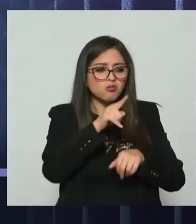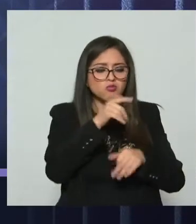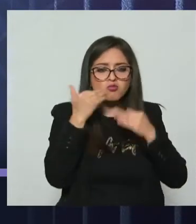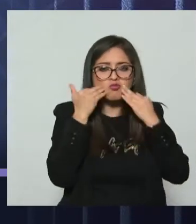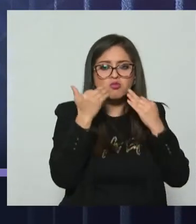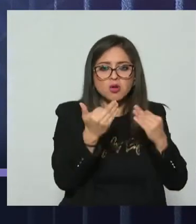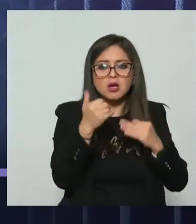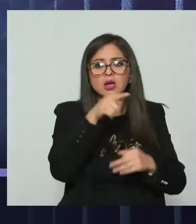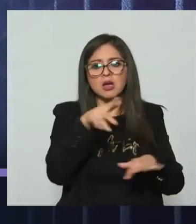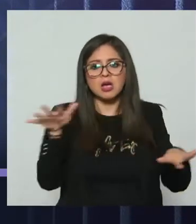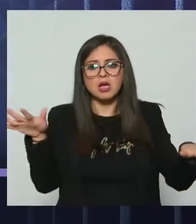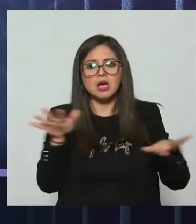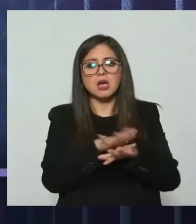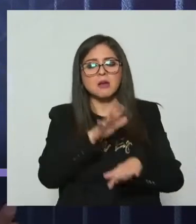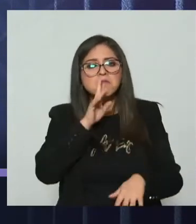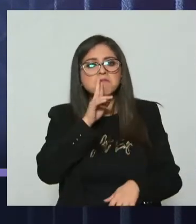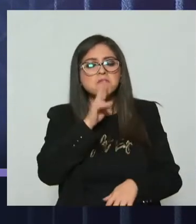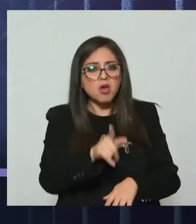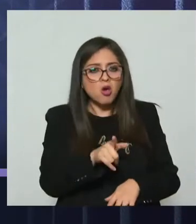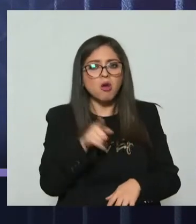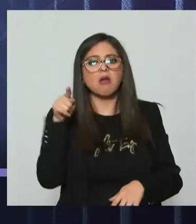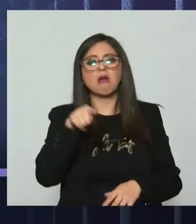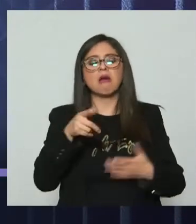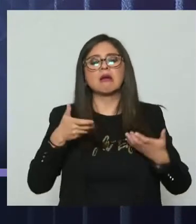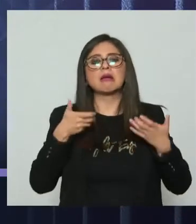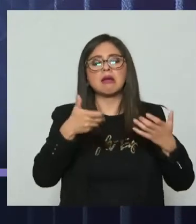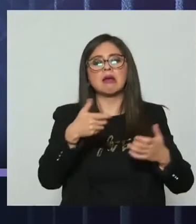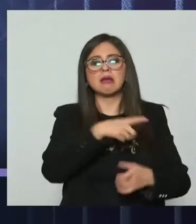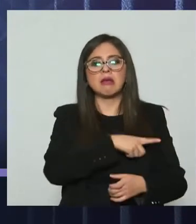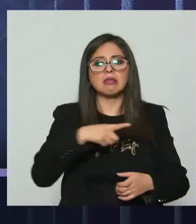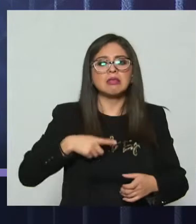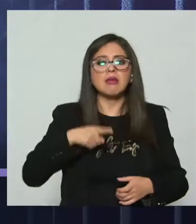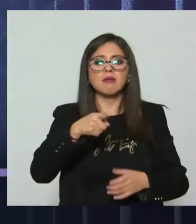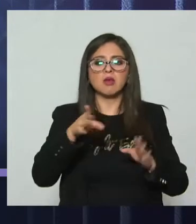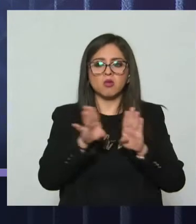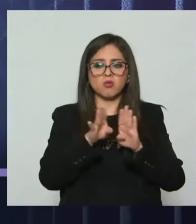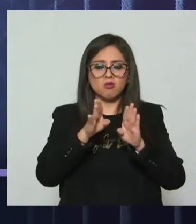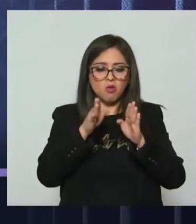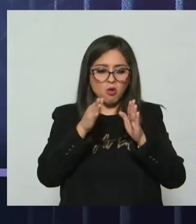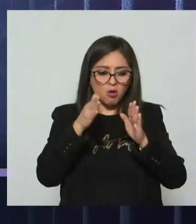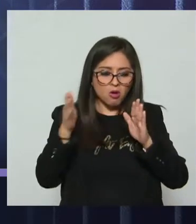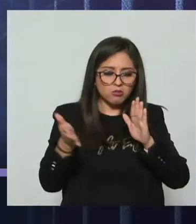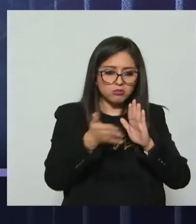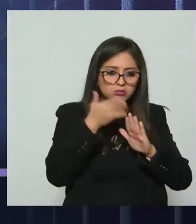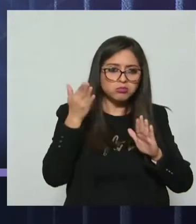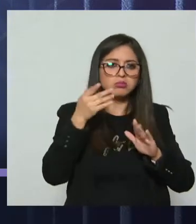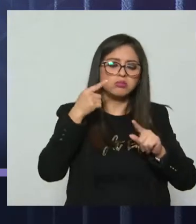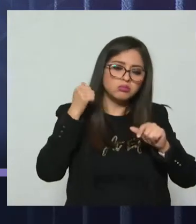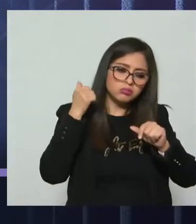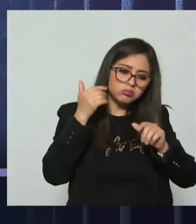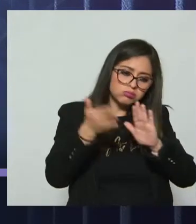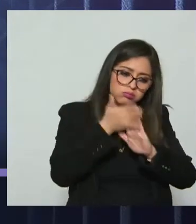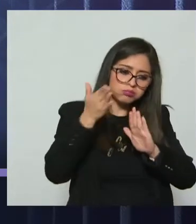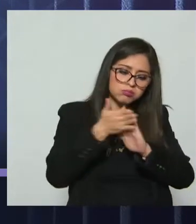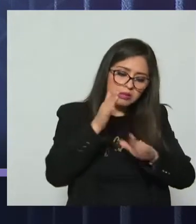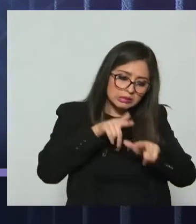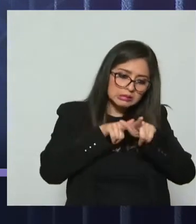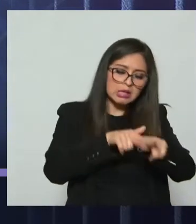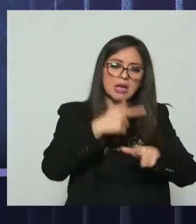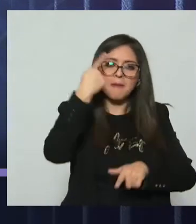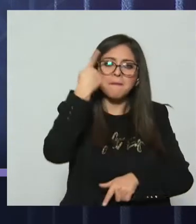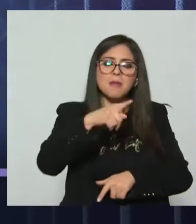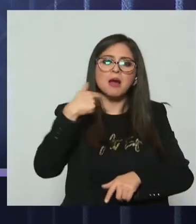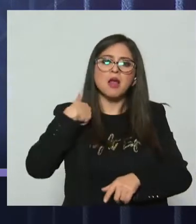Es una mejora, son vías que se tienen que abrir para que estos transportes pues nos lleven a nuestros lugares mucho más